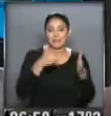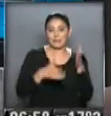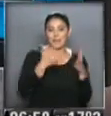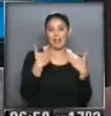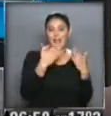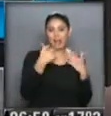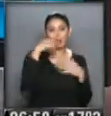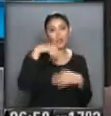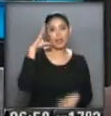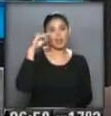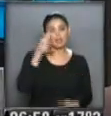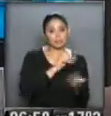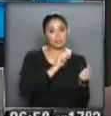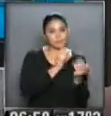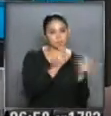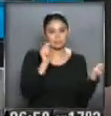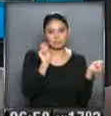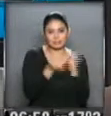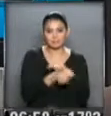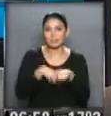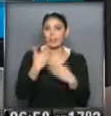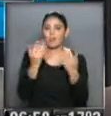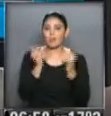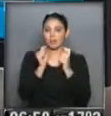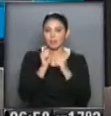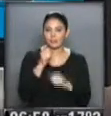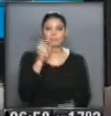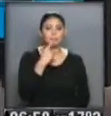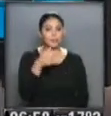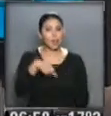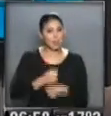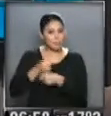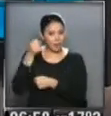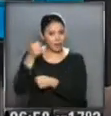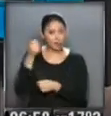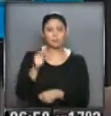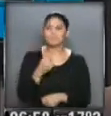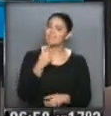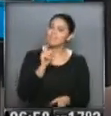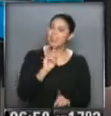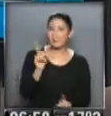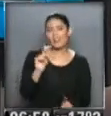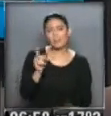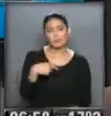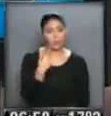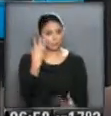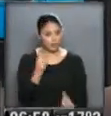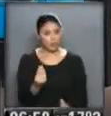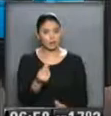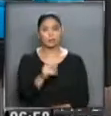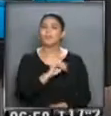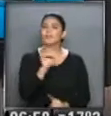primaverita. A partir de esta noche vuelve el frío. ¿Llevamos paragüita hoy para salir? Yo diría que no. Que nos mojemos. No, porque va a ser